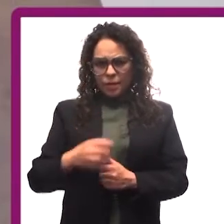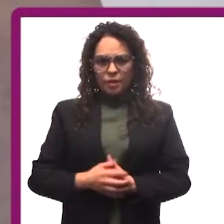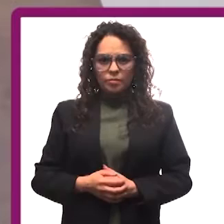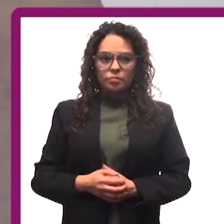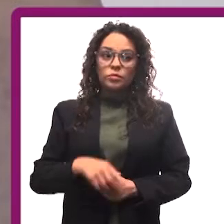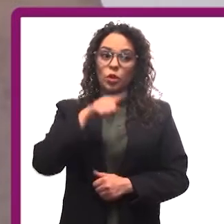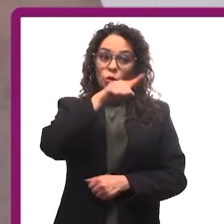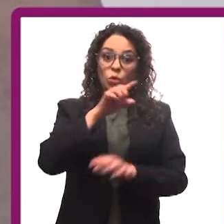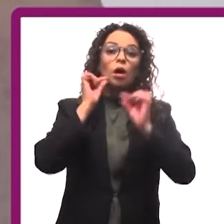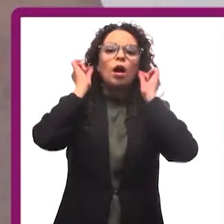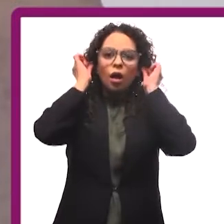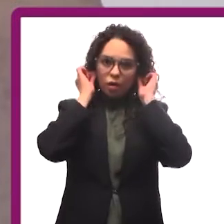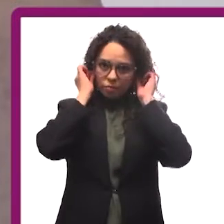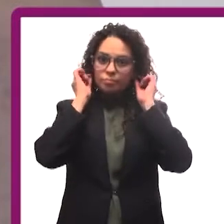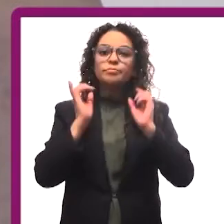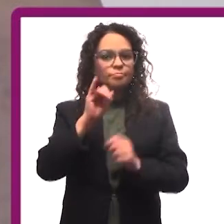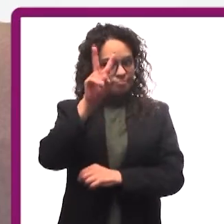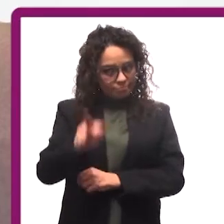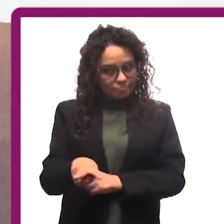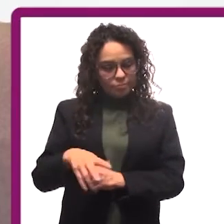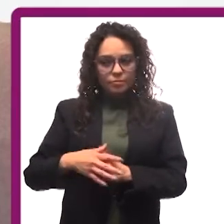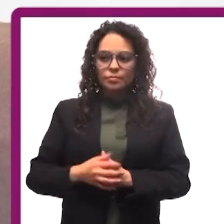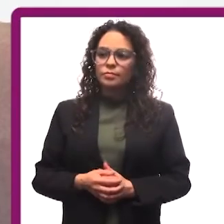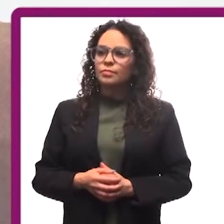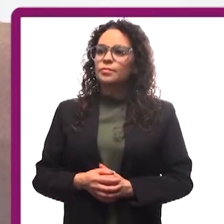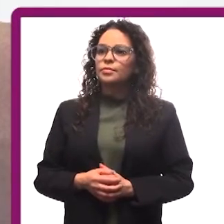Tenías puestos tus audífonos, ¿verdad?